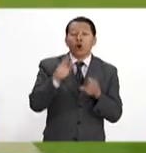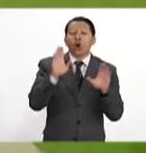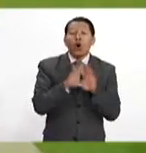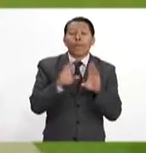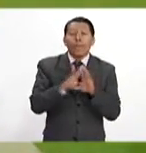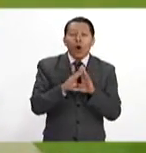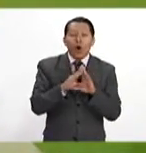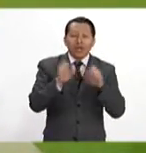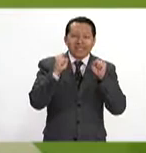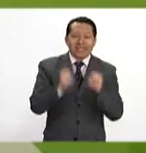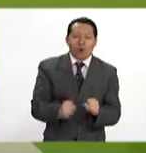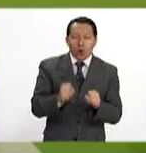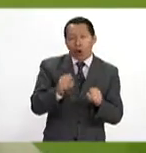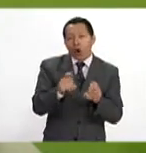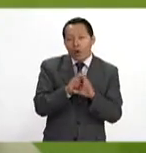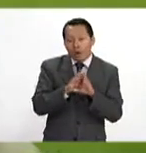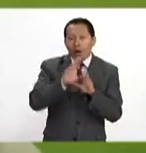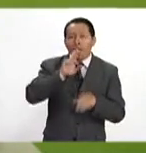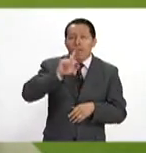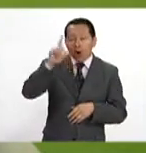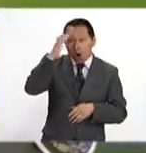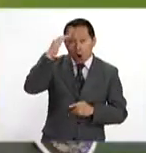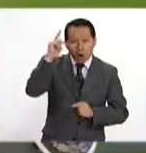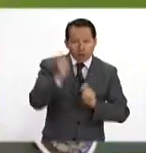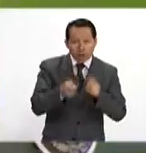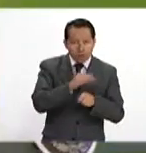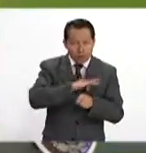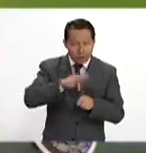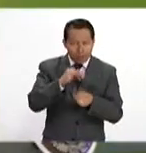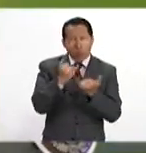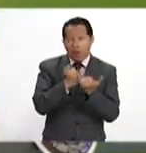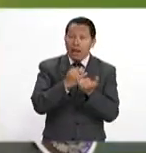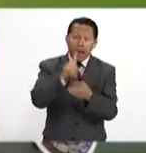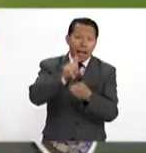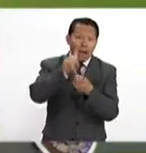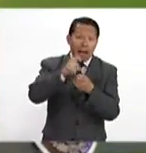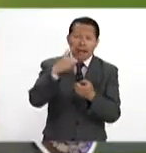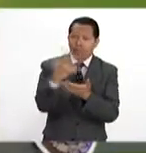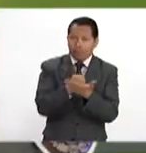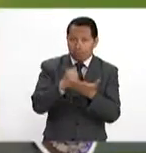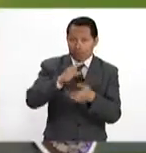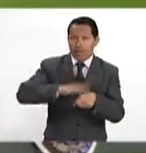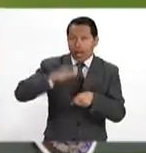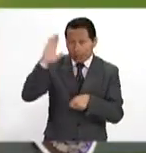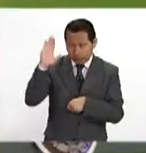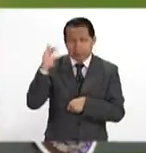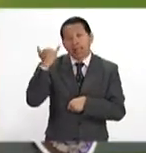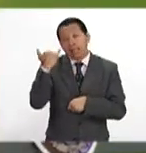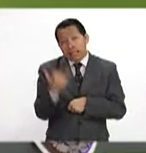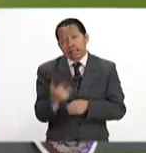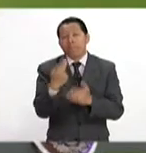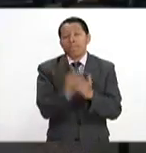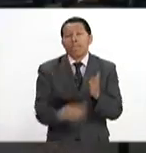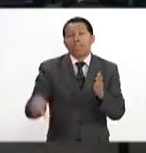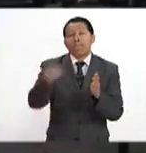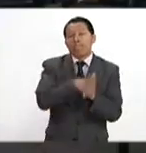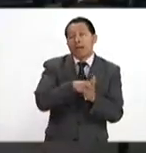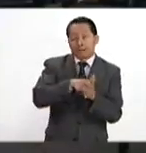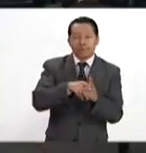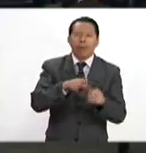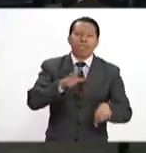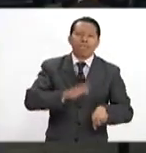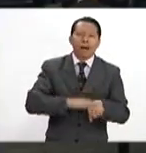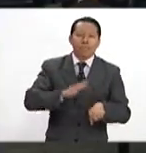acreditar mejores conocimientos, el poder tener un mejor ingreso y además una plaza de mayor